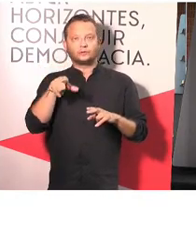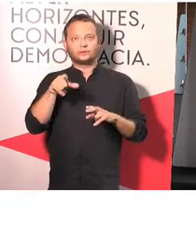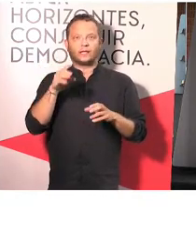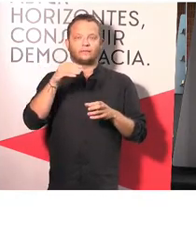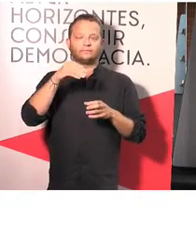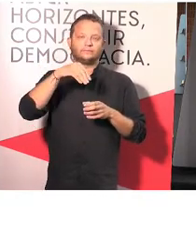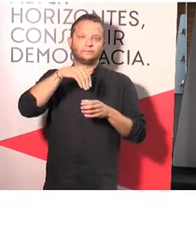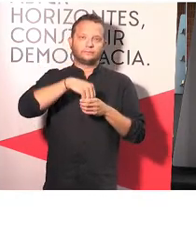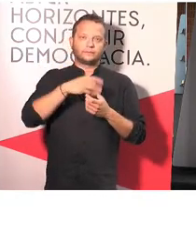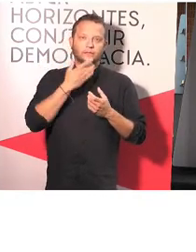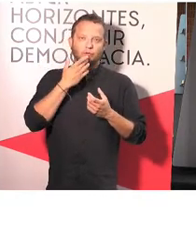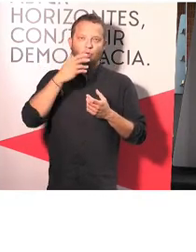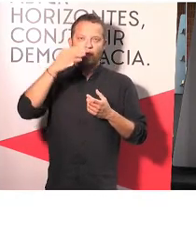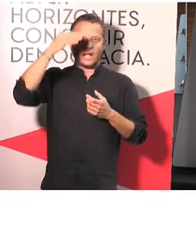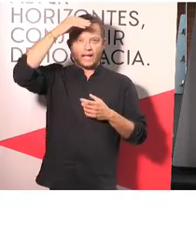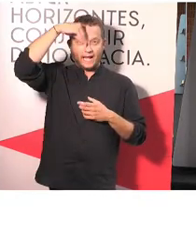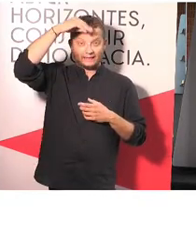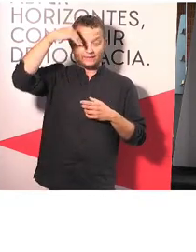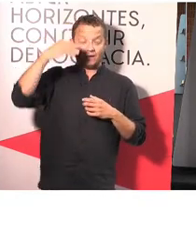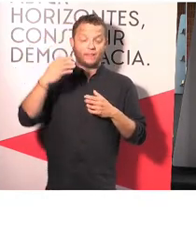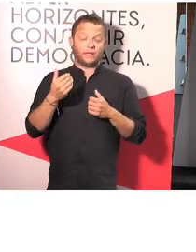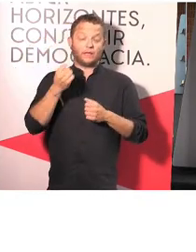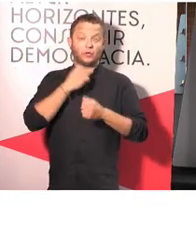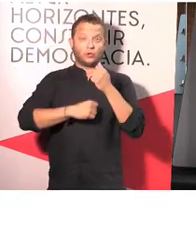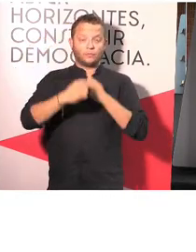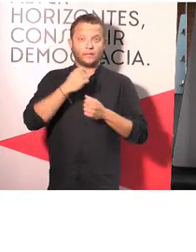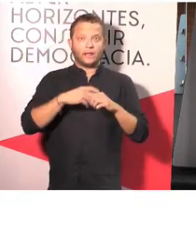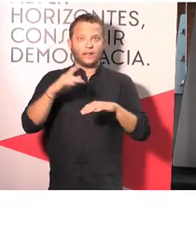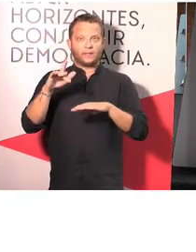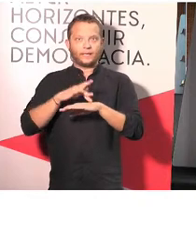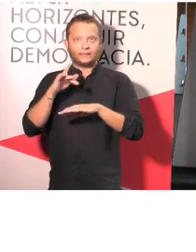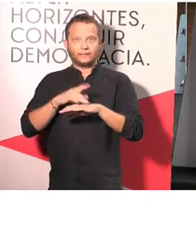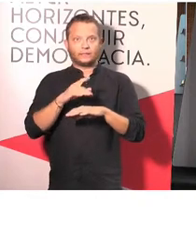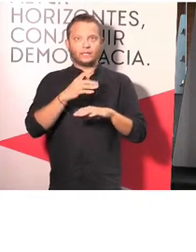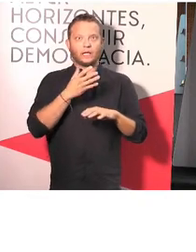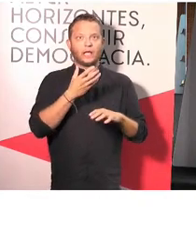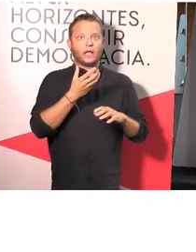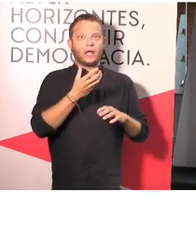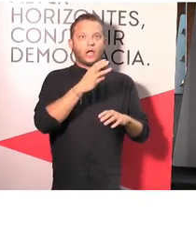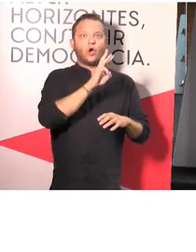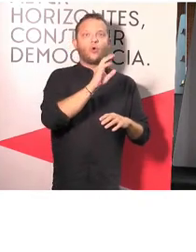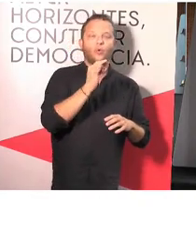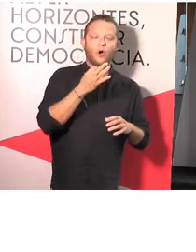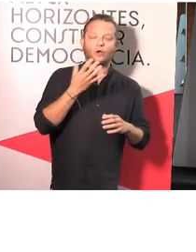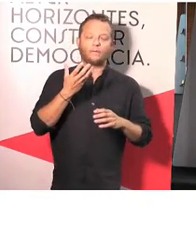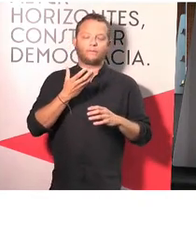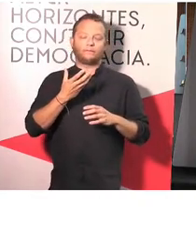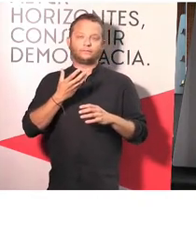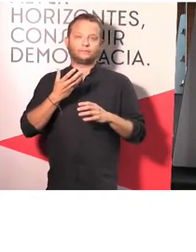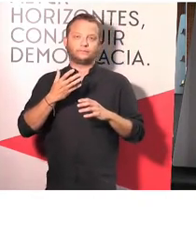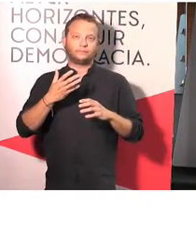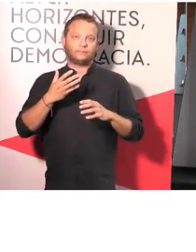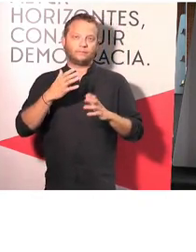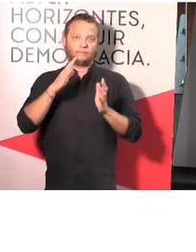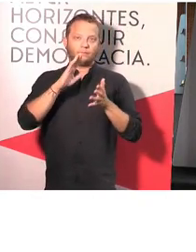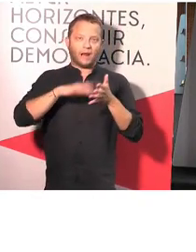está detrás de una cátedra de economía digital entre la UOC, el Ayuntamiento de Barcelona y Barcelona Activa, que es una empresa de innovación